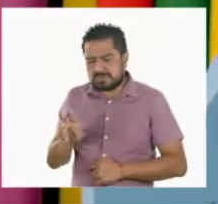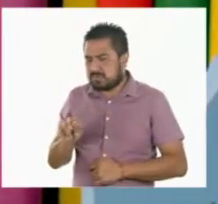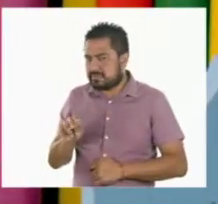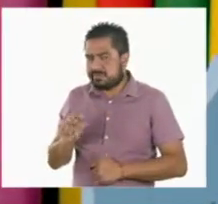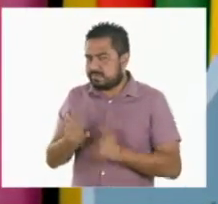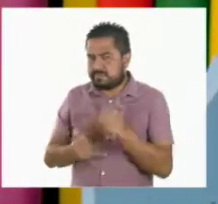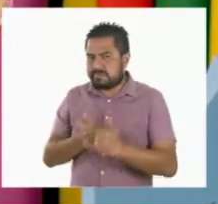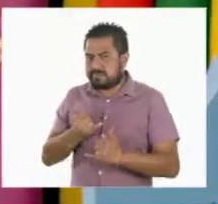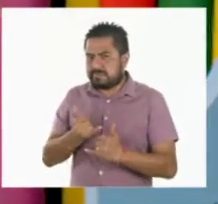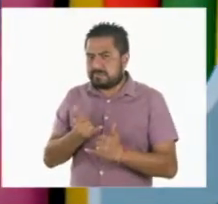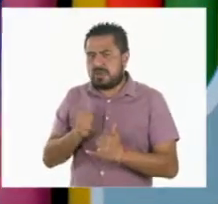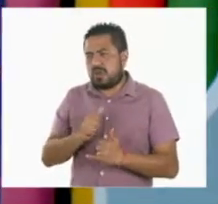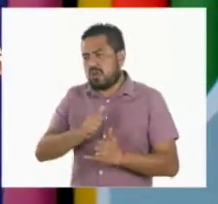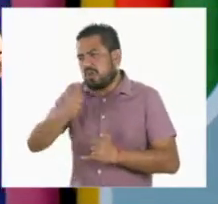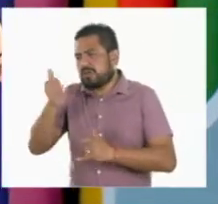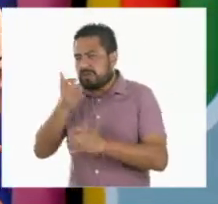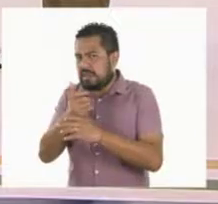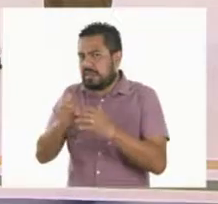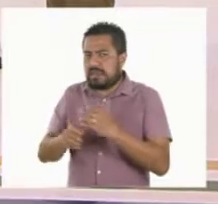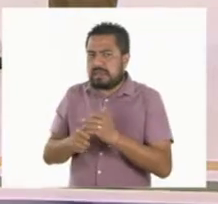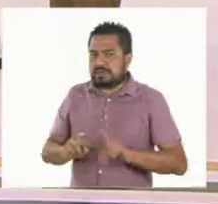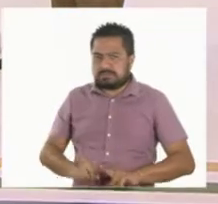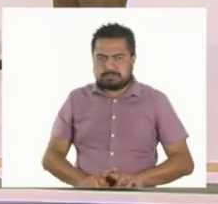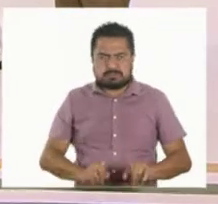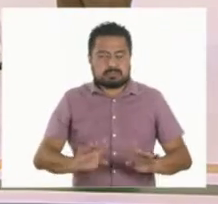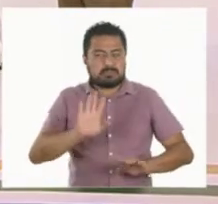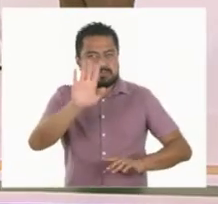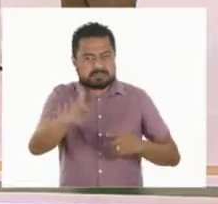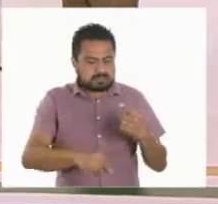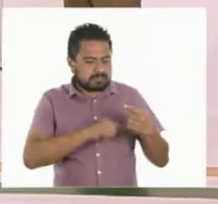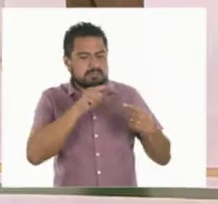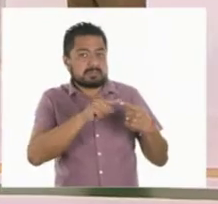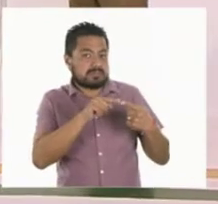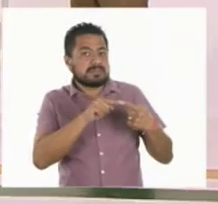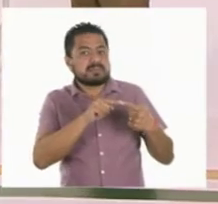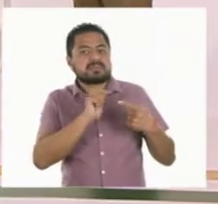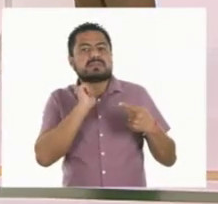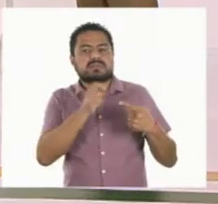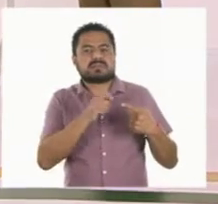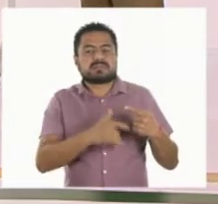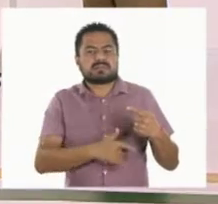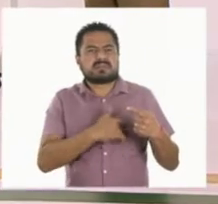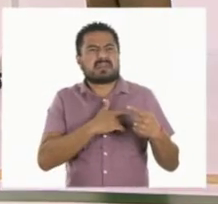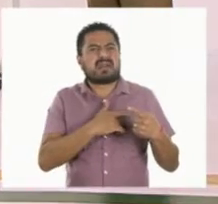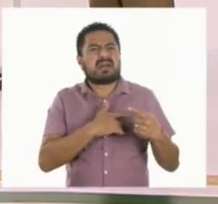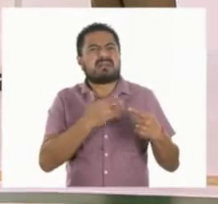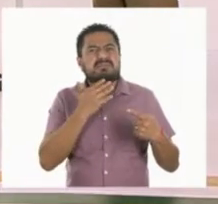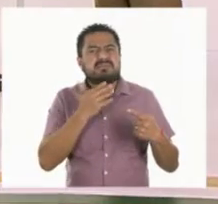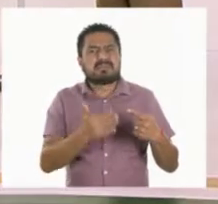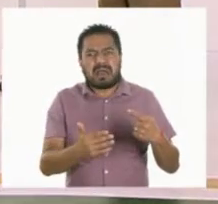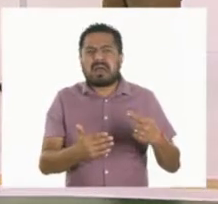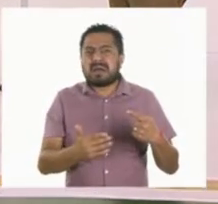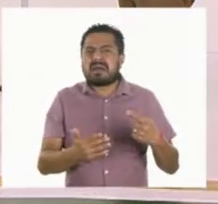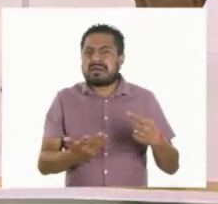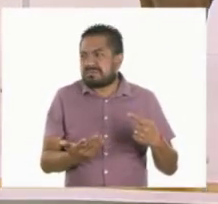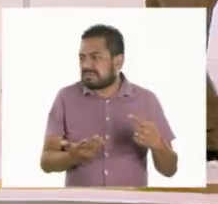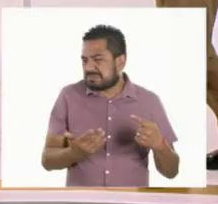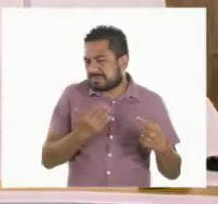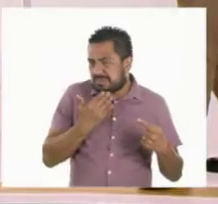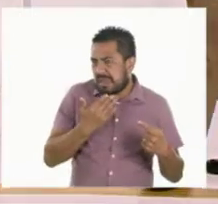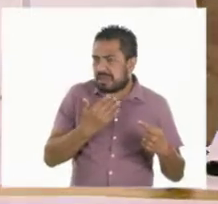es trabajo? ¿Cuando es otra cosa? Bueno, la primera es efectivamente que nos causa mucho placer, ¿no?